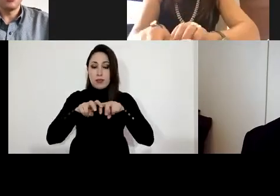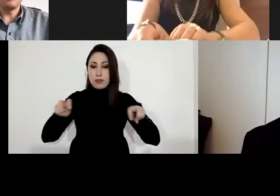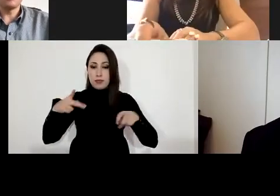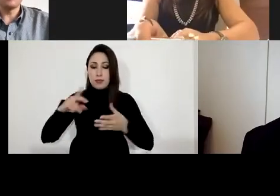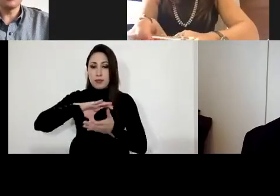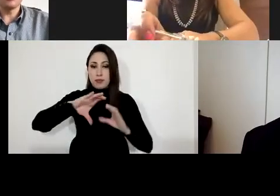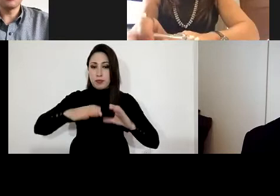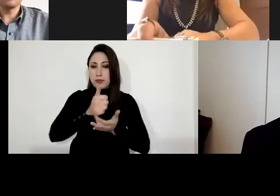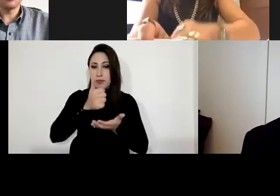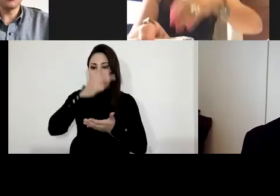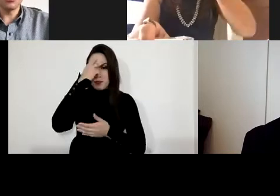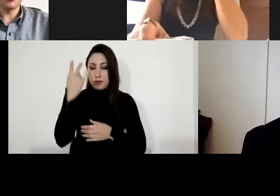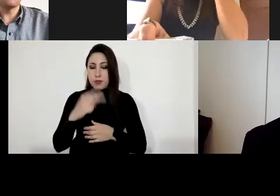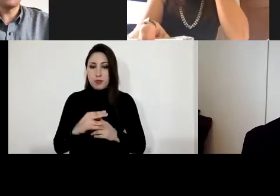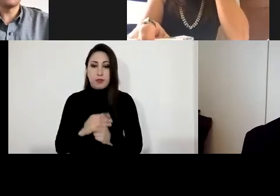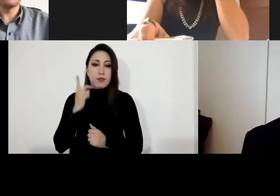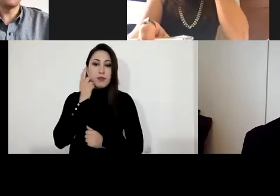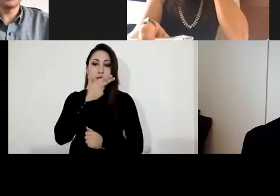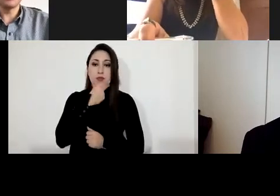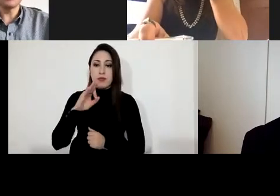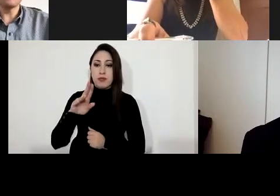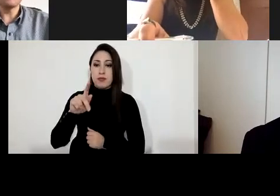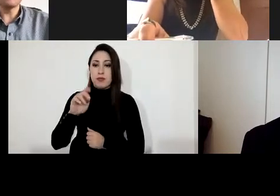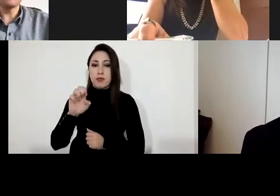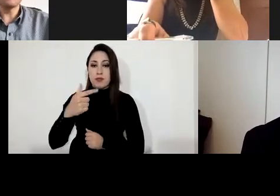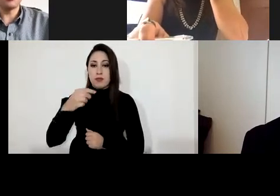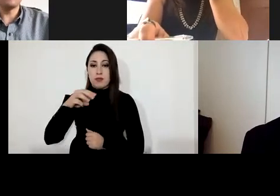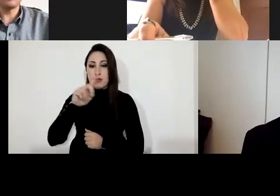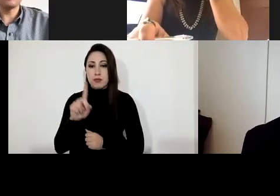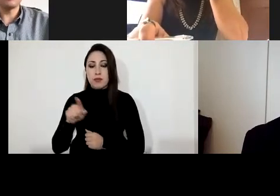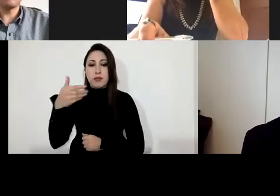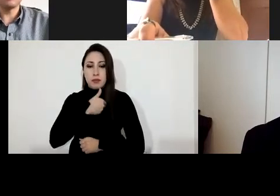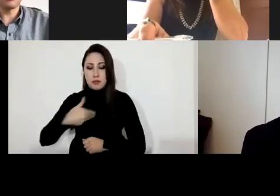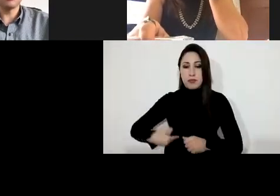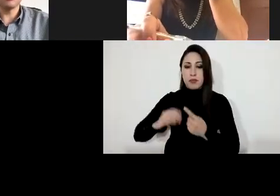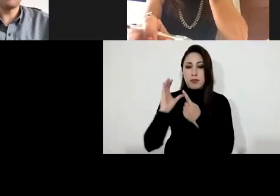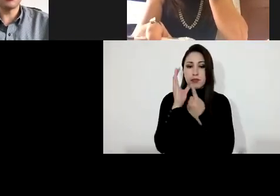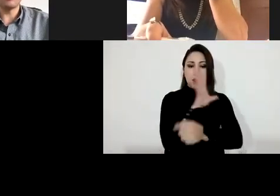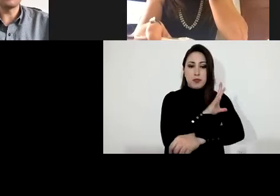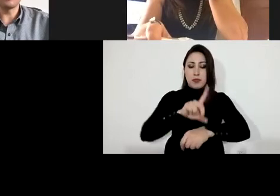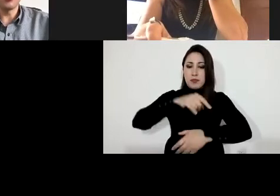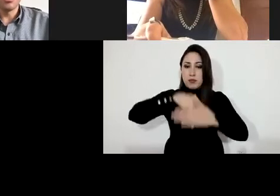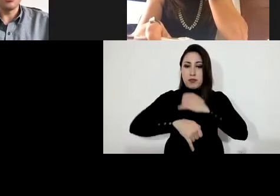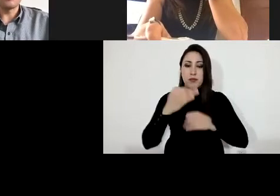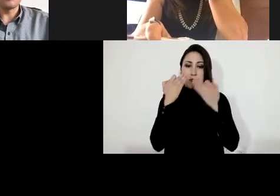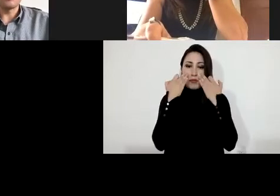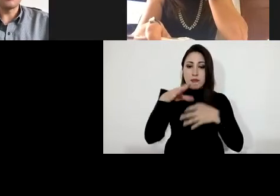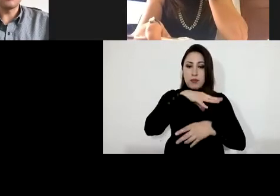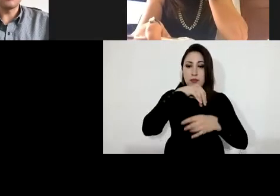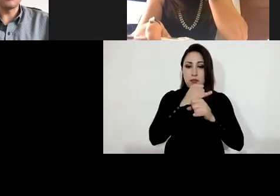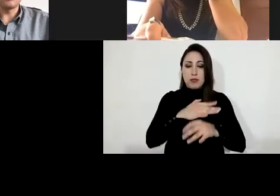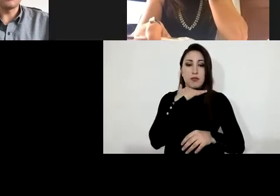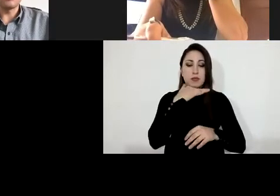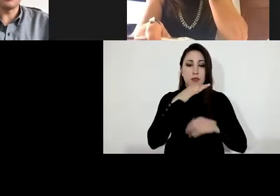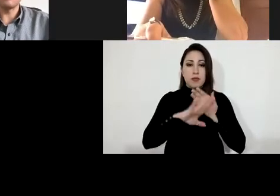El diputado Jesús Ricardo Fuentes Gómez, gracias, presidente de la Comisión de Transparencia y Combate a la Corrupción, en su calidad de